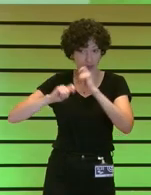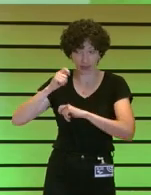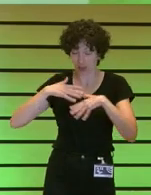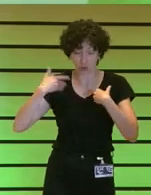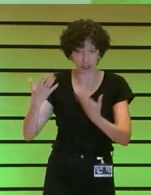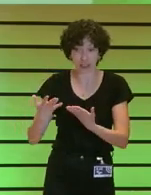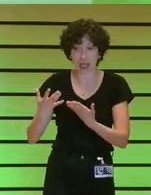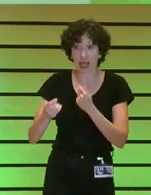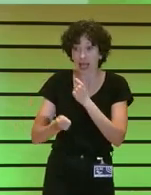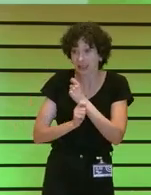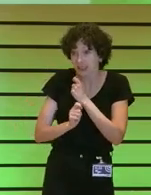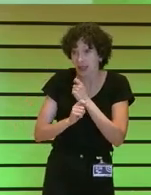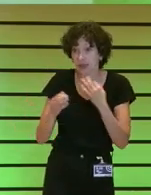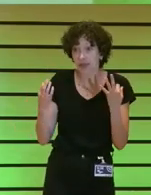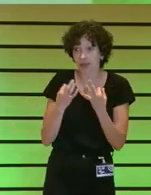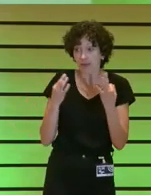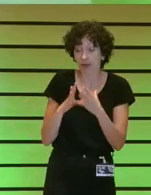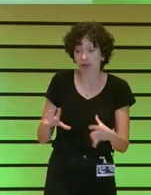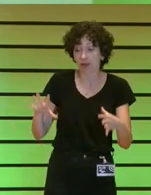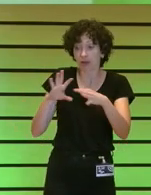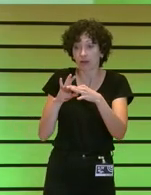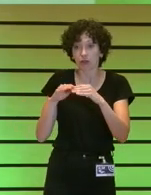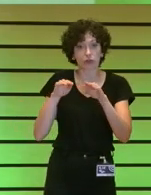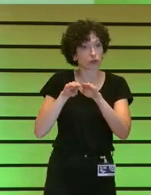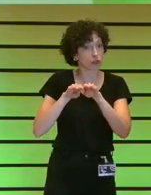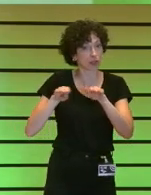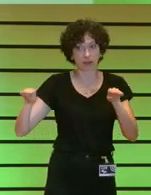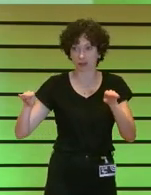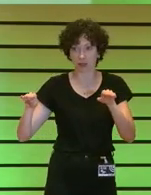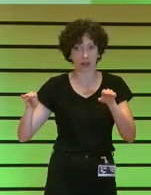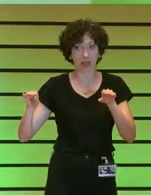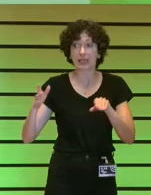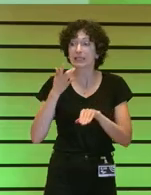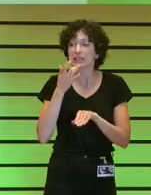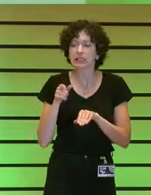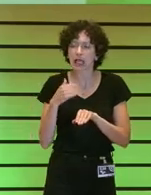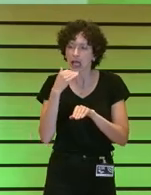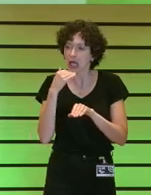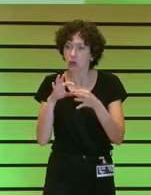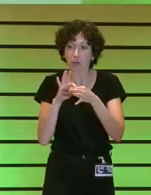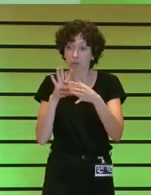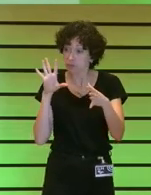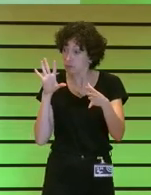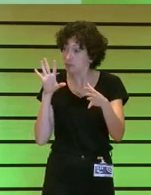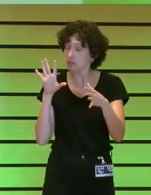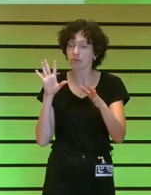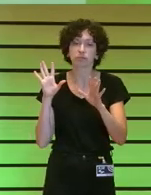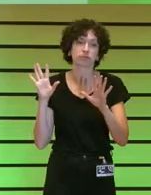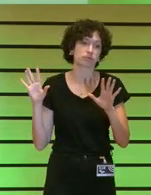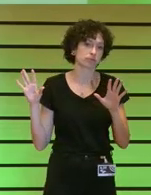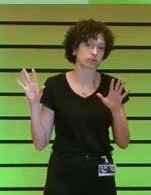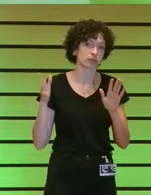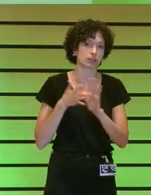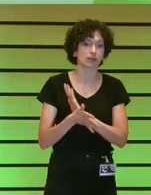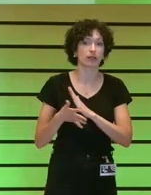un marco de un cuadradito que se llama sostenibilidad Y si hay algo que se sale de ese Marco no podemos hablar de que tengamos